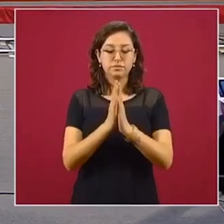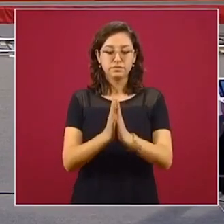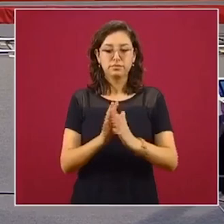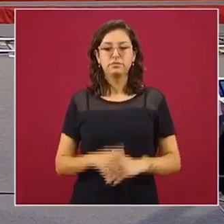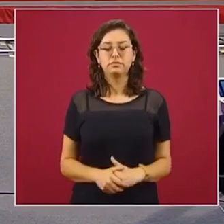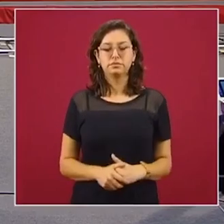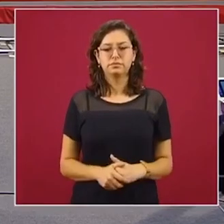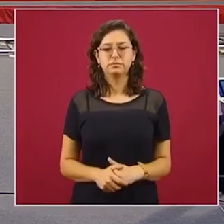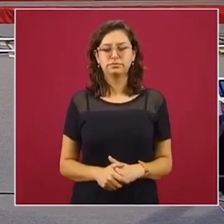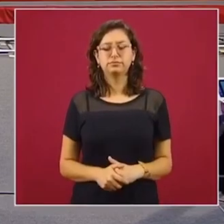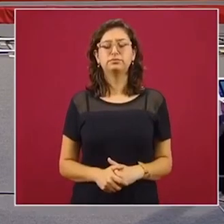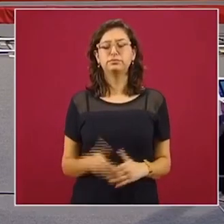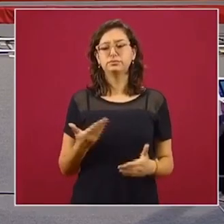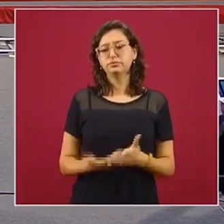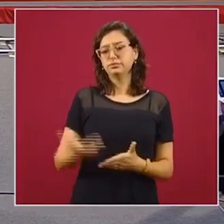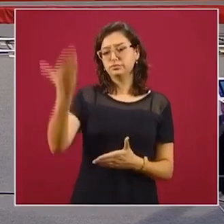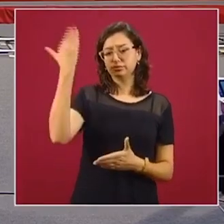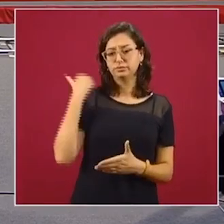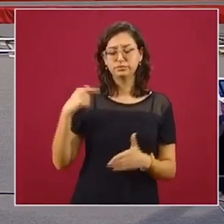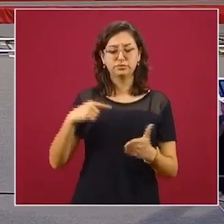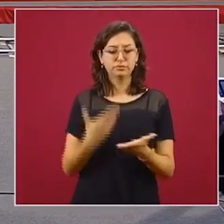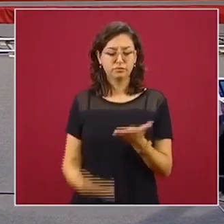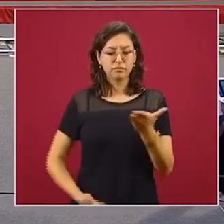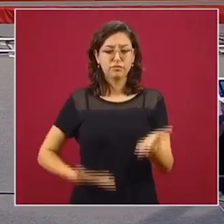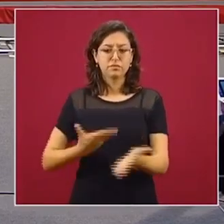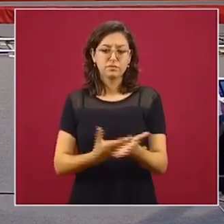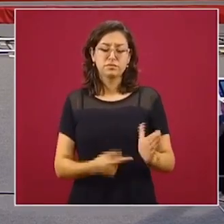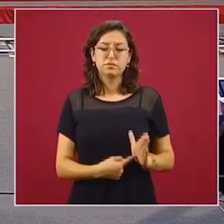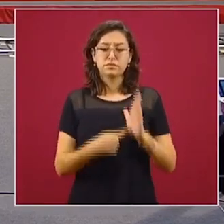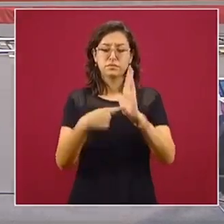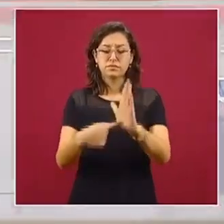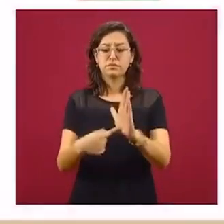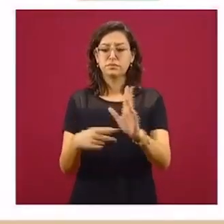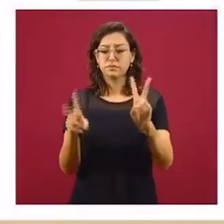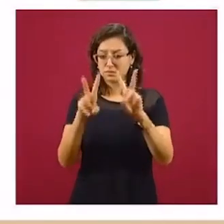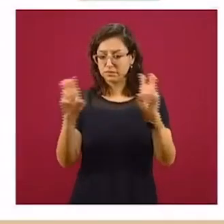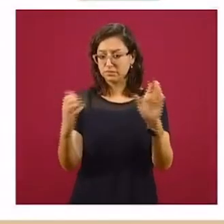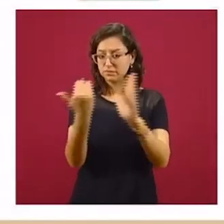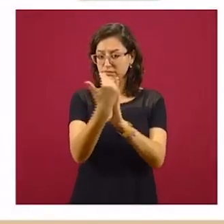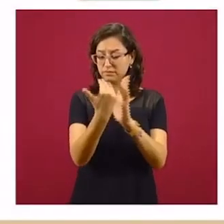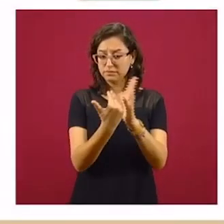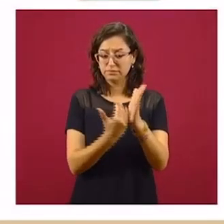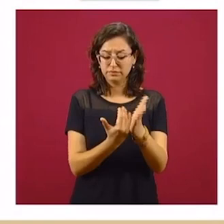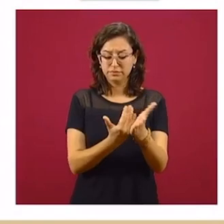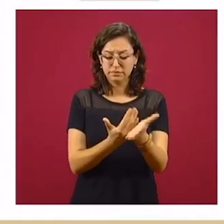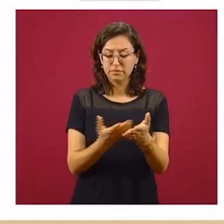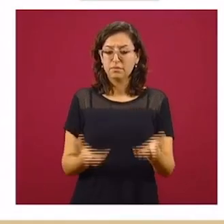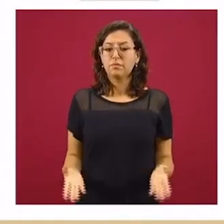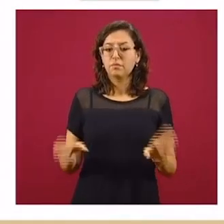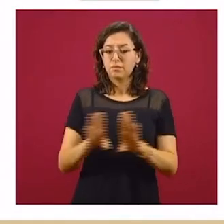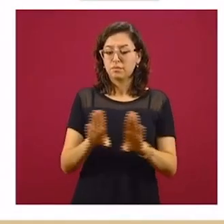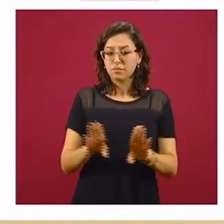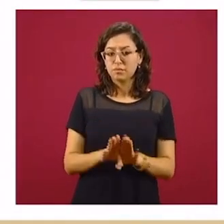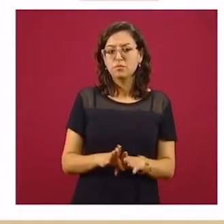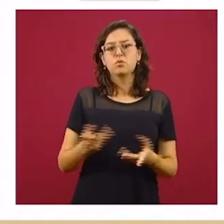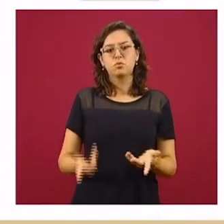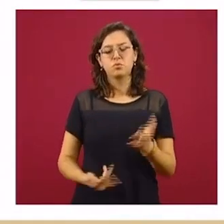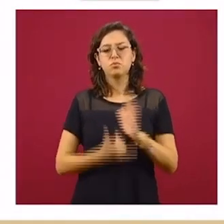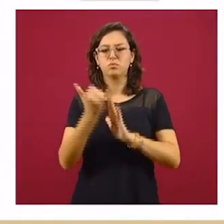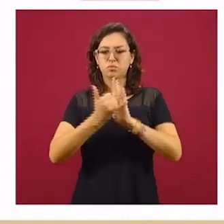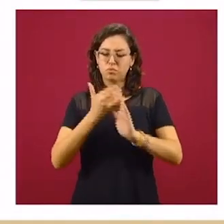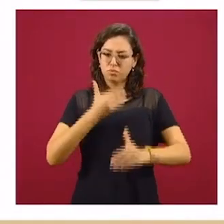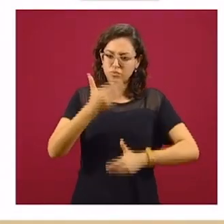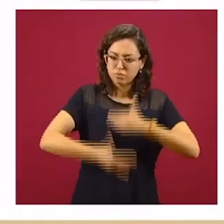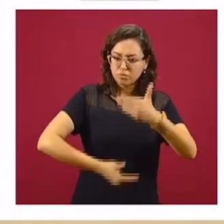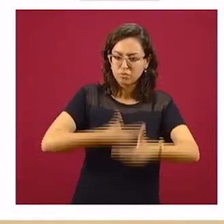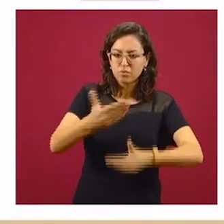primera problema la ocasión pasada presentamos ya esta lámina donde hablábamos acerca del